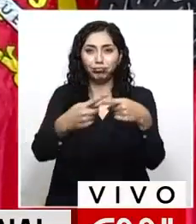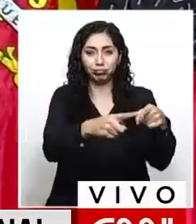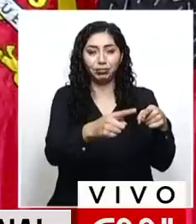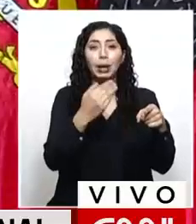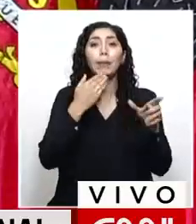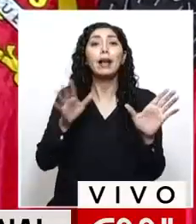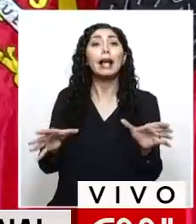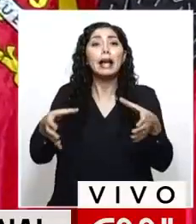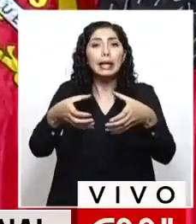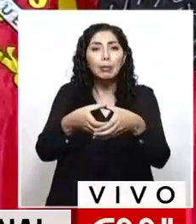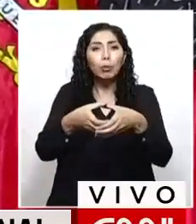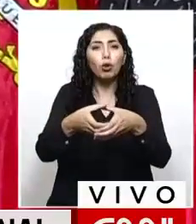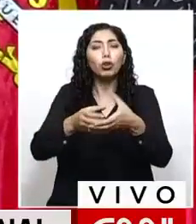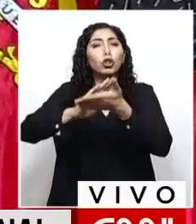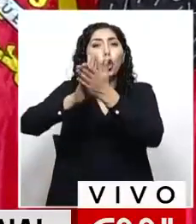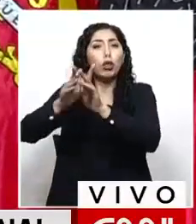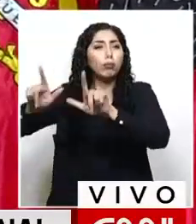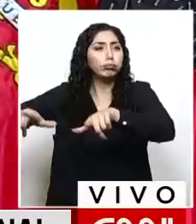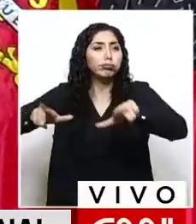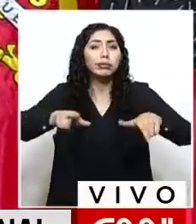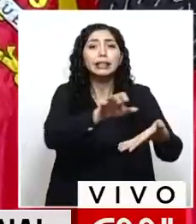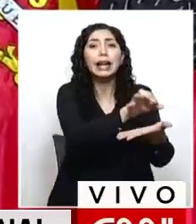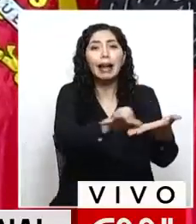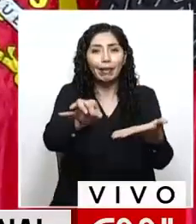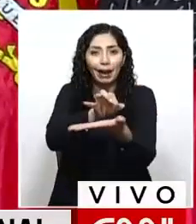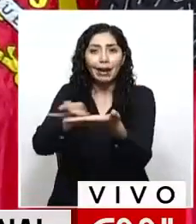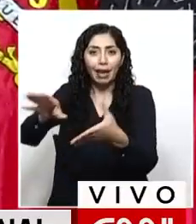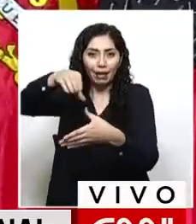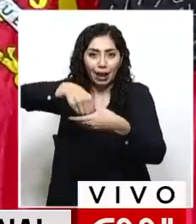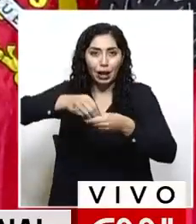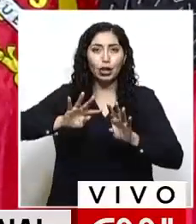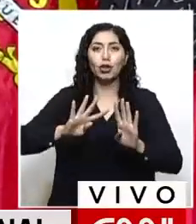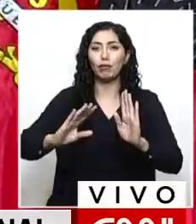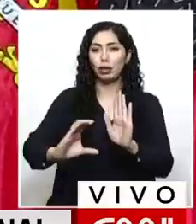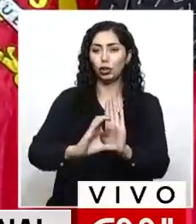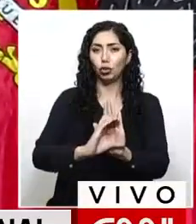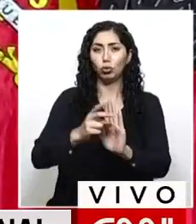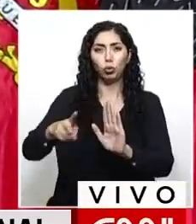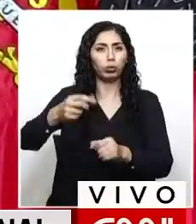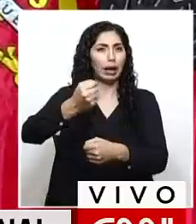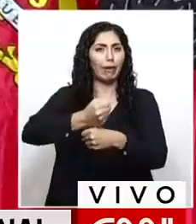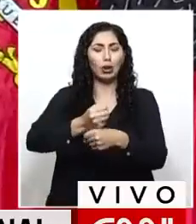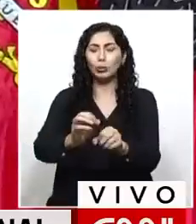las secretarías de la convención por su impecable labor.